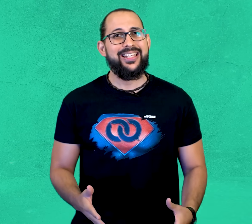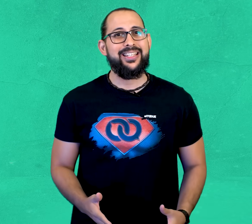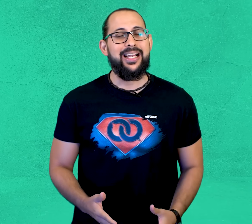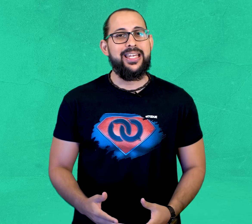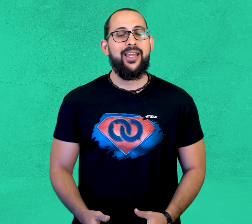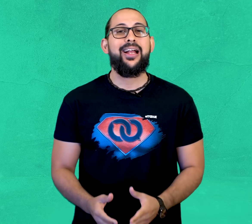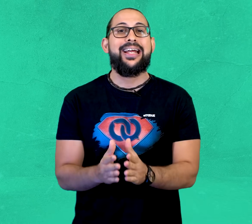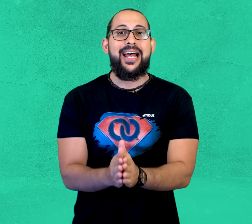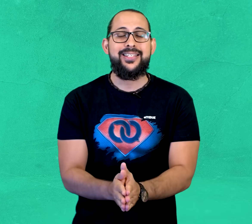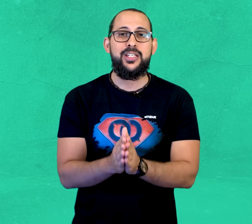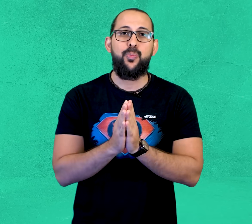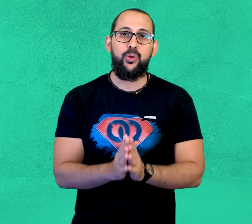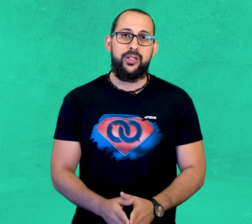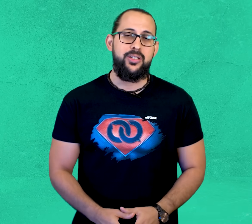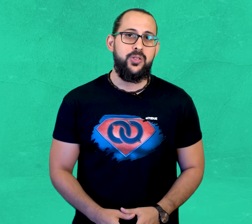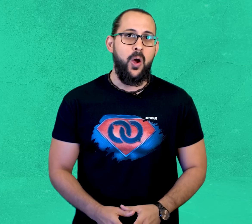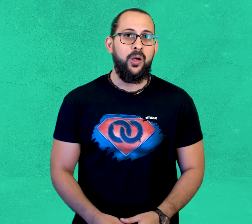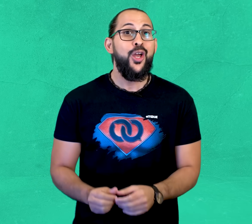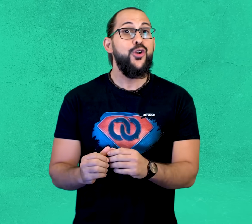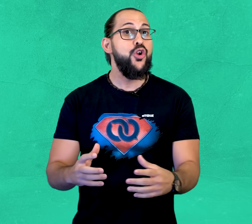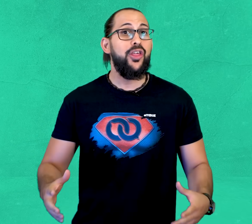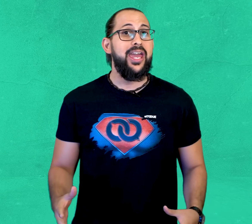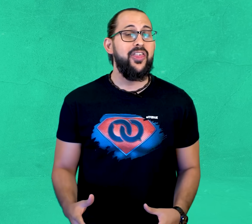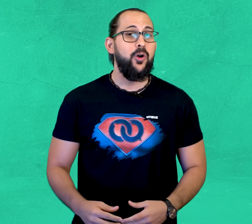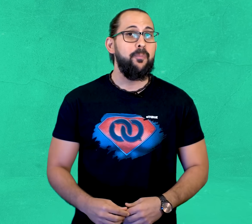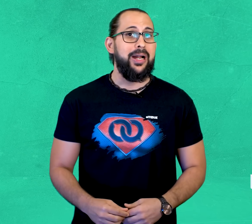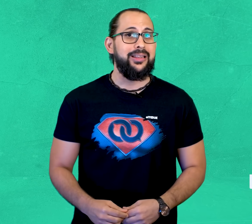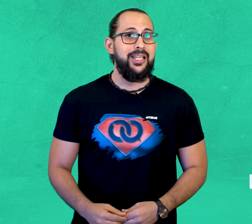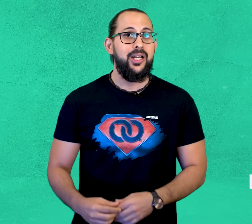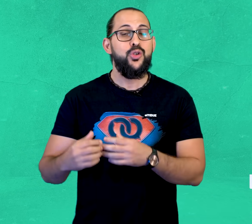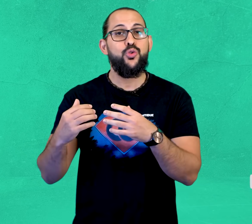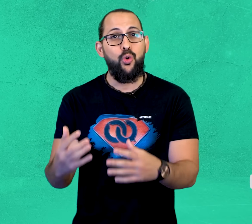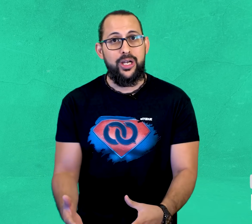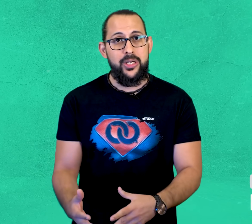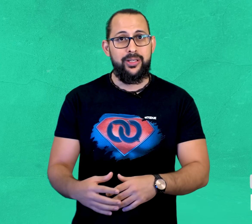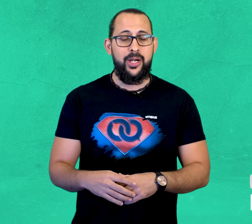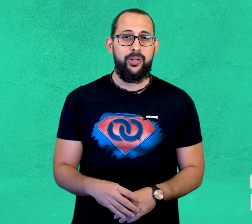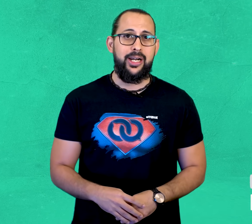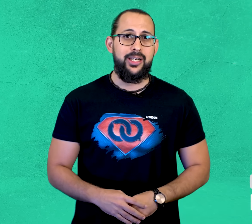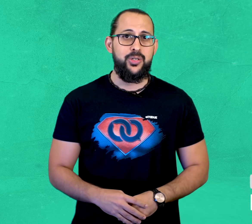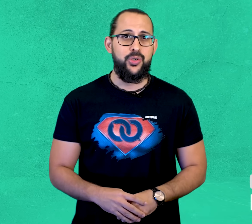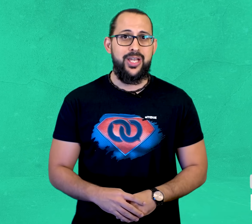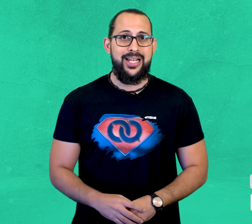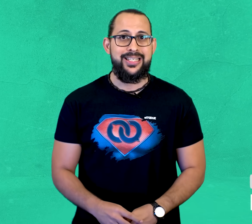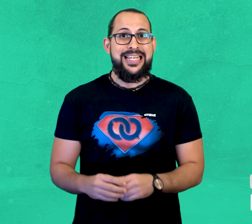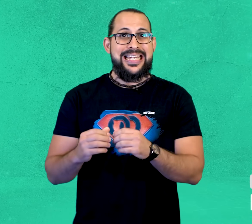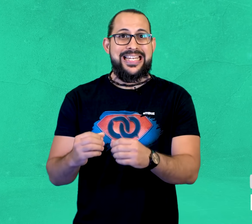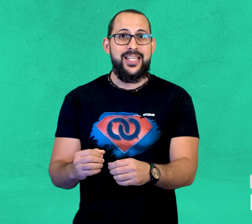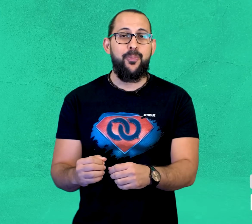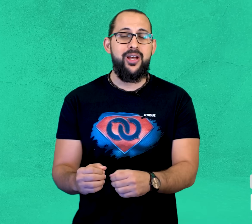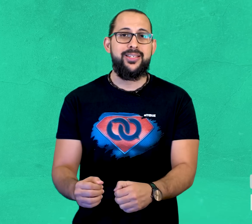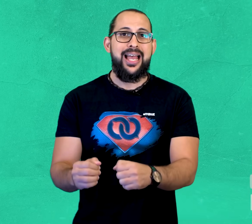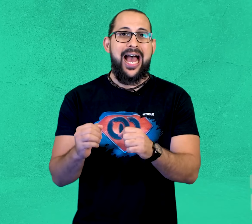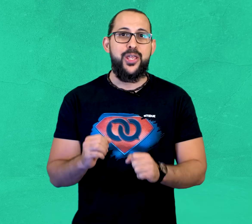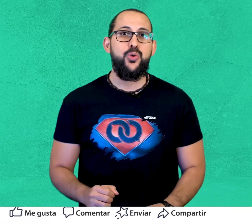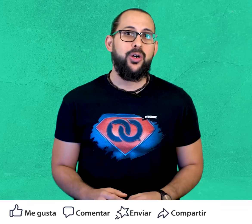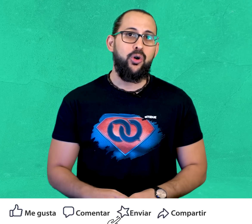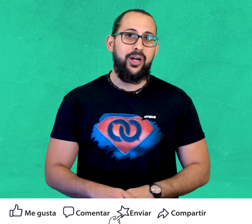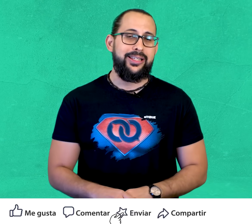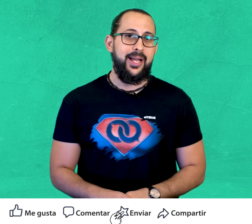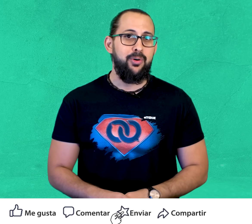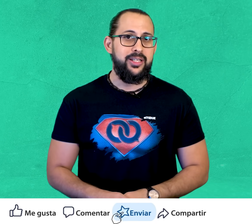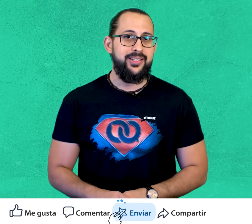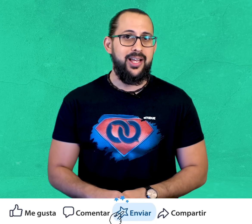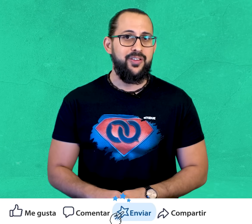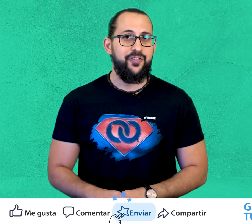Si llegaste hasta aquí, gracias por tu atención. No dejes de compartir, suscríbete a nuestras redes sociales y si puedes, ayúdanos